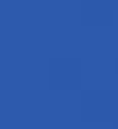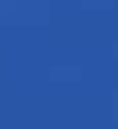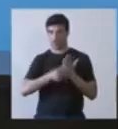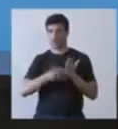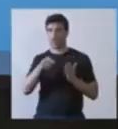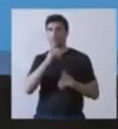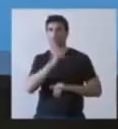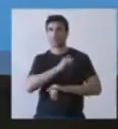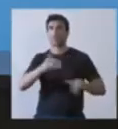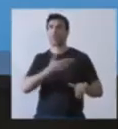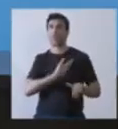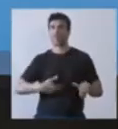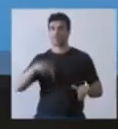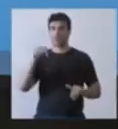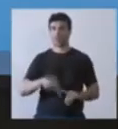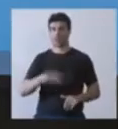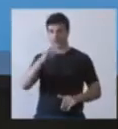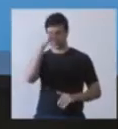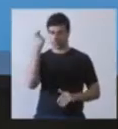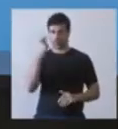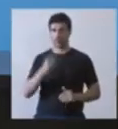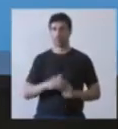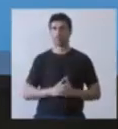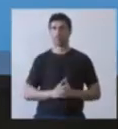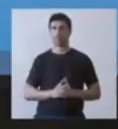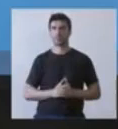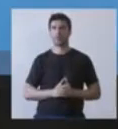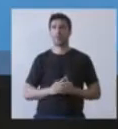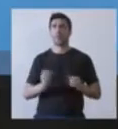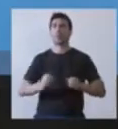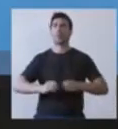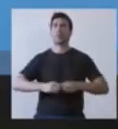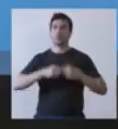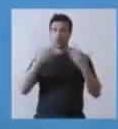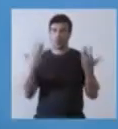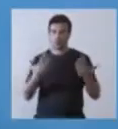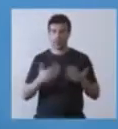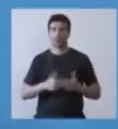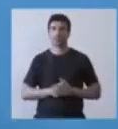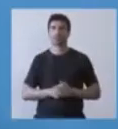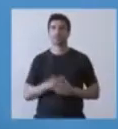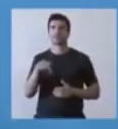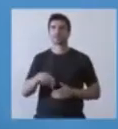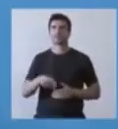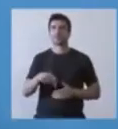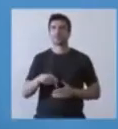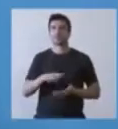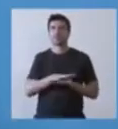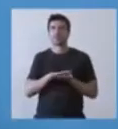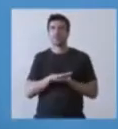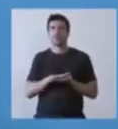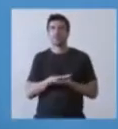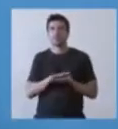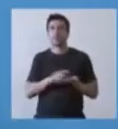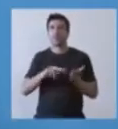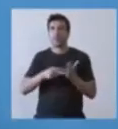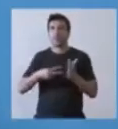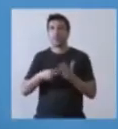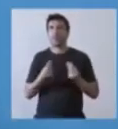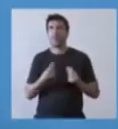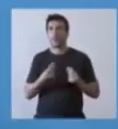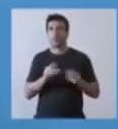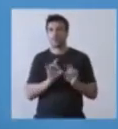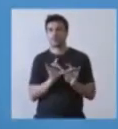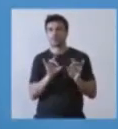muy buenos días en el marco de la situación crítica que vive el mundo por la pandemia